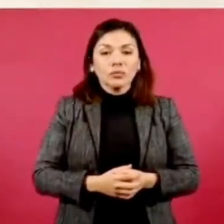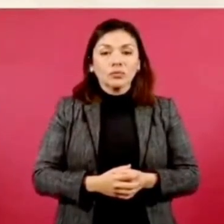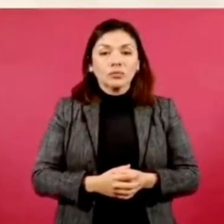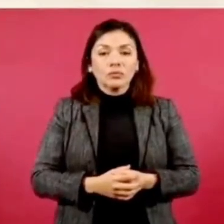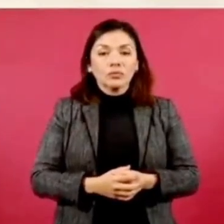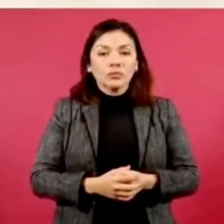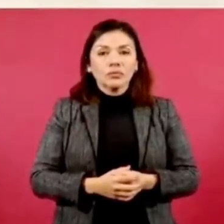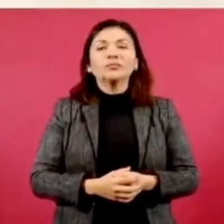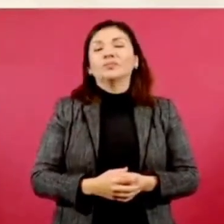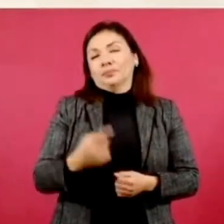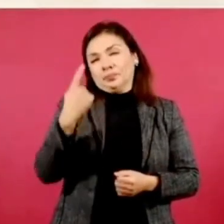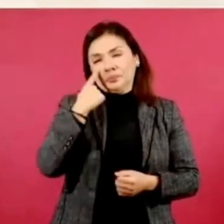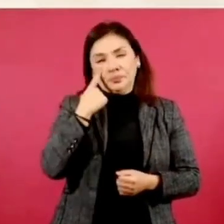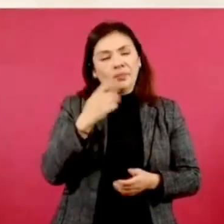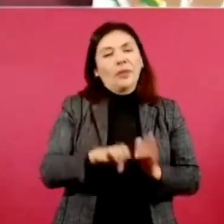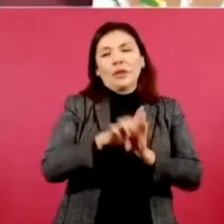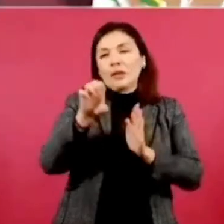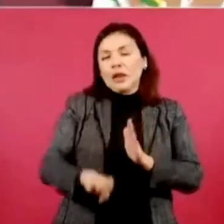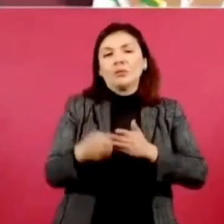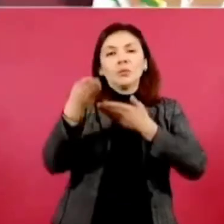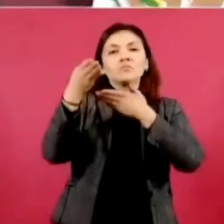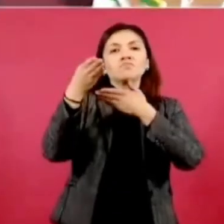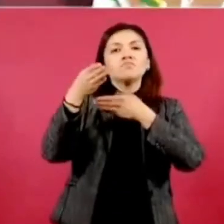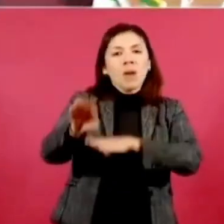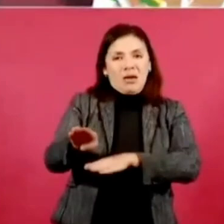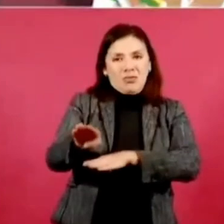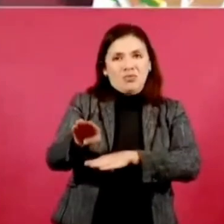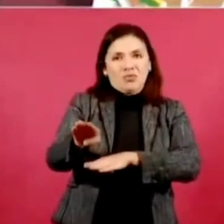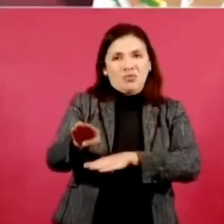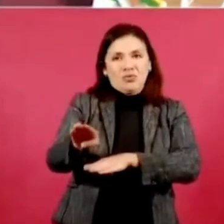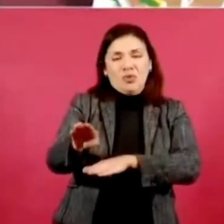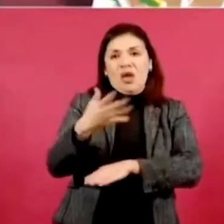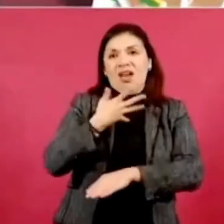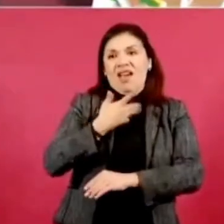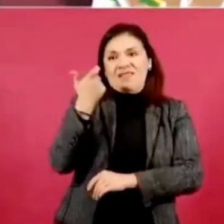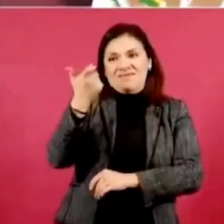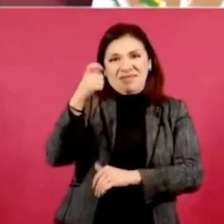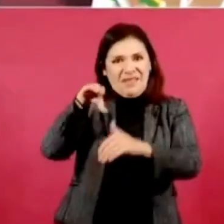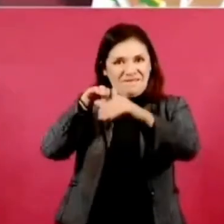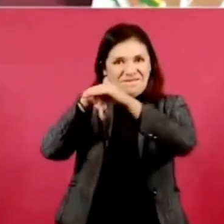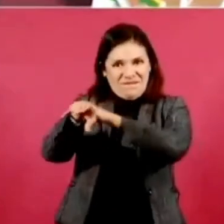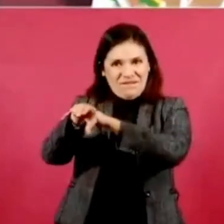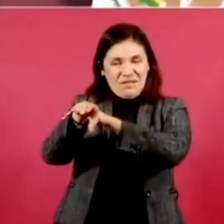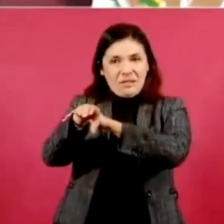descongelan las cuentas de la esposa de García Luna.